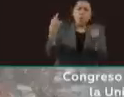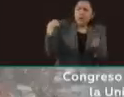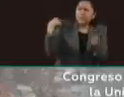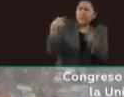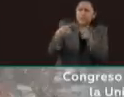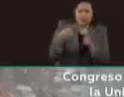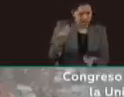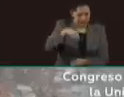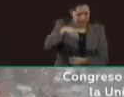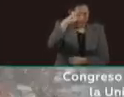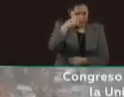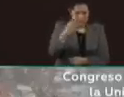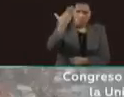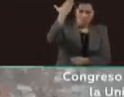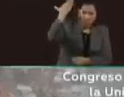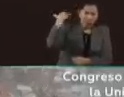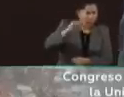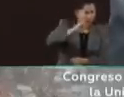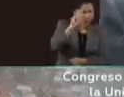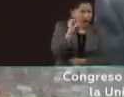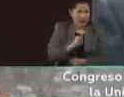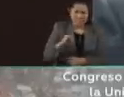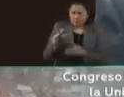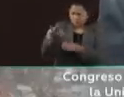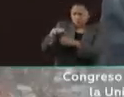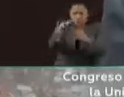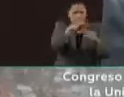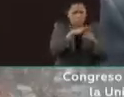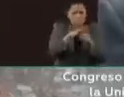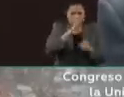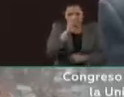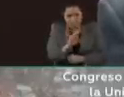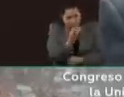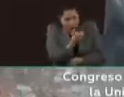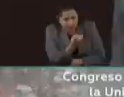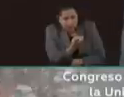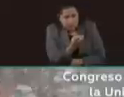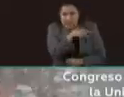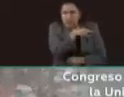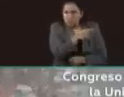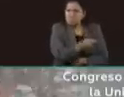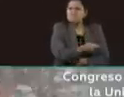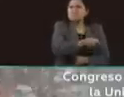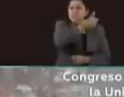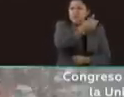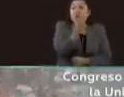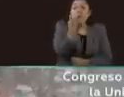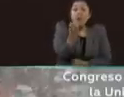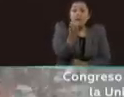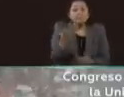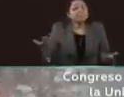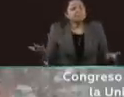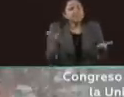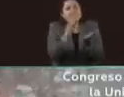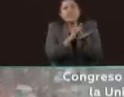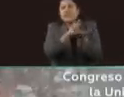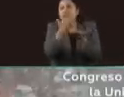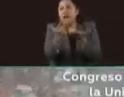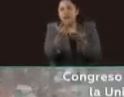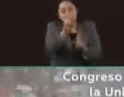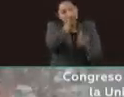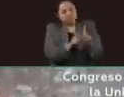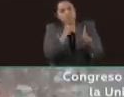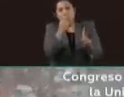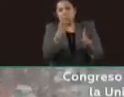este país, en México, había logrado tal cantidad de votos. Esto es gracias a una gran persona y una gran